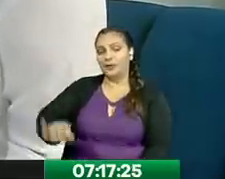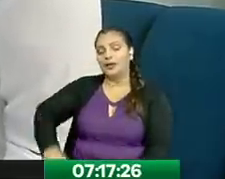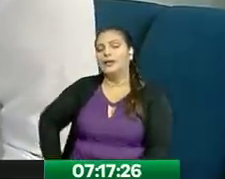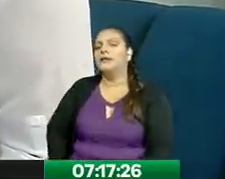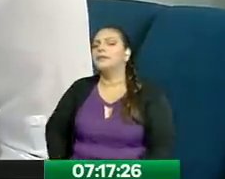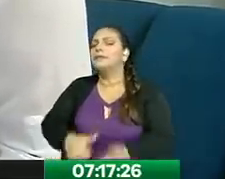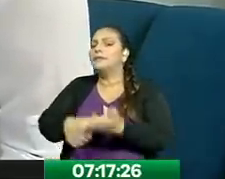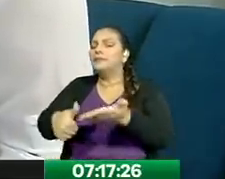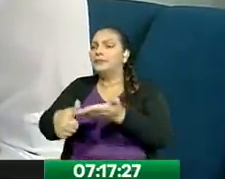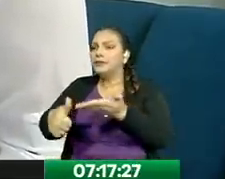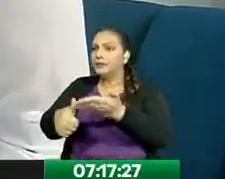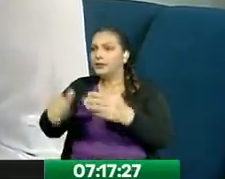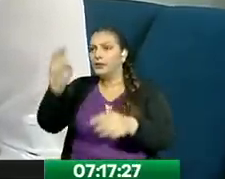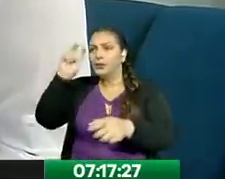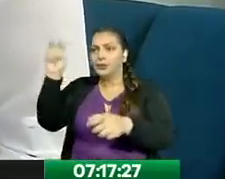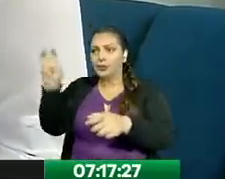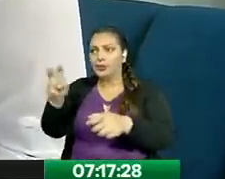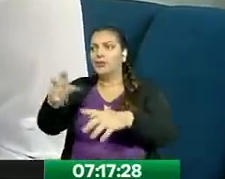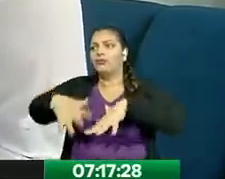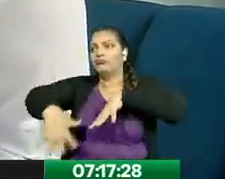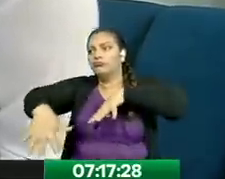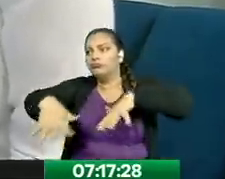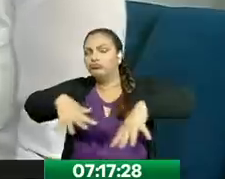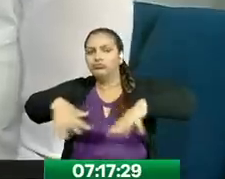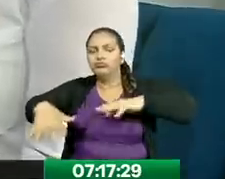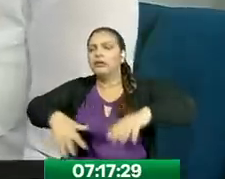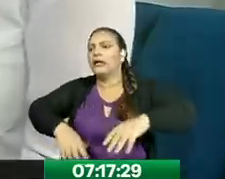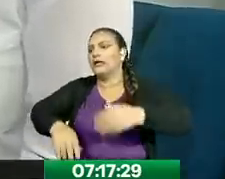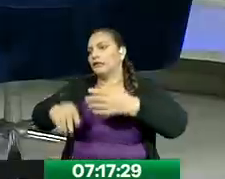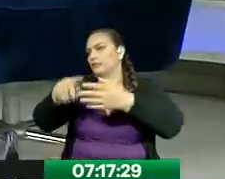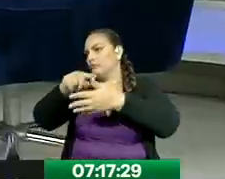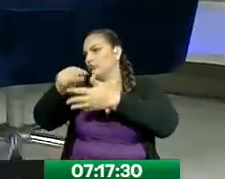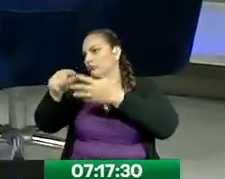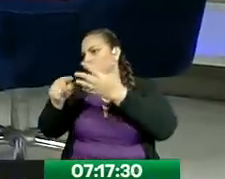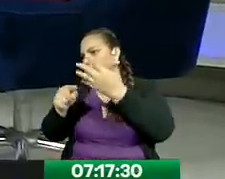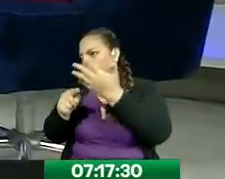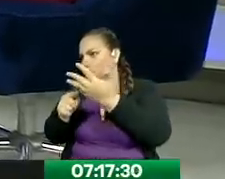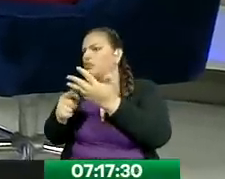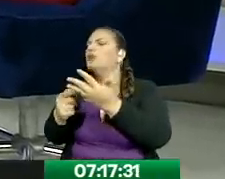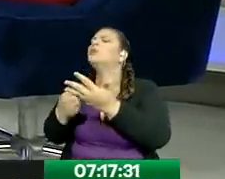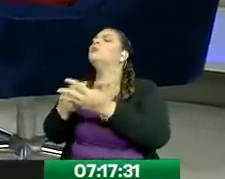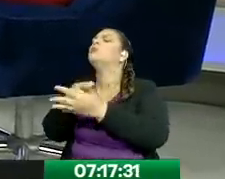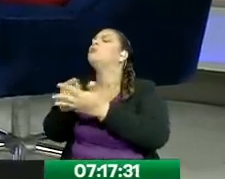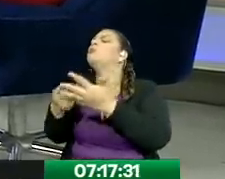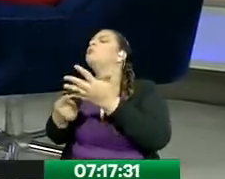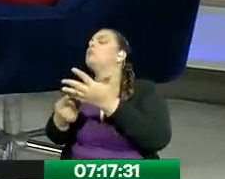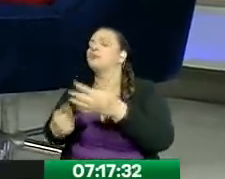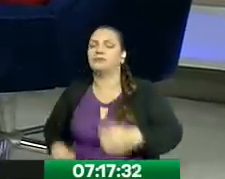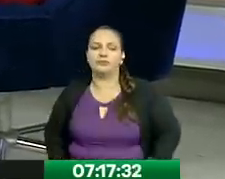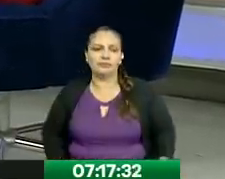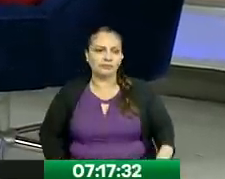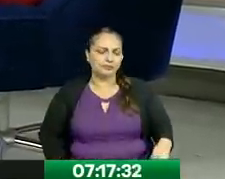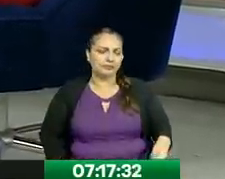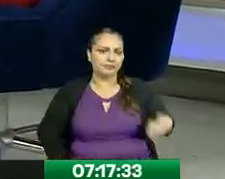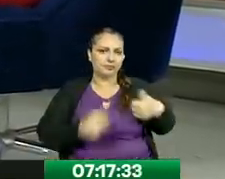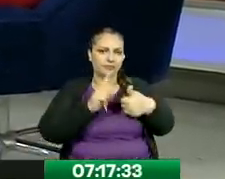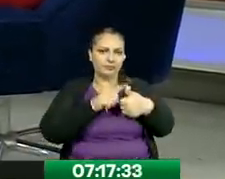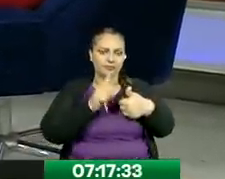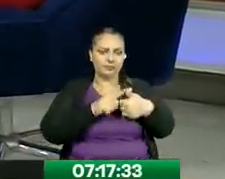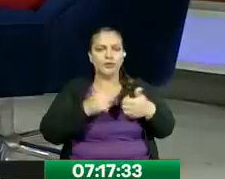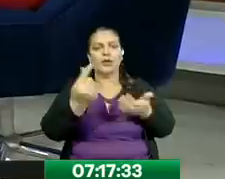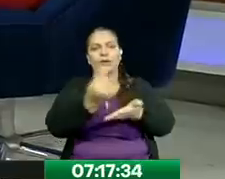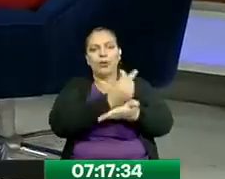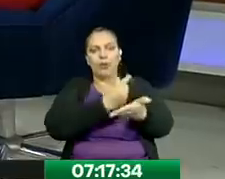recordémosle a la gente cuáles son las provincias que lo integran pero son guayas santa elena los ríos y bolívar comencemos por